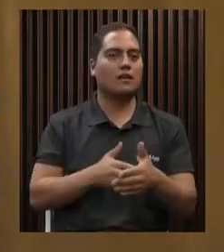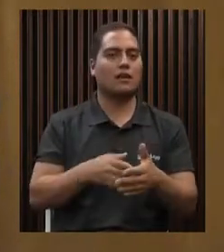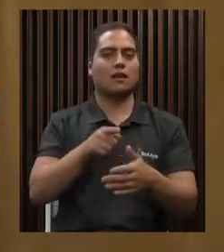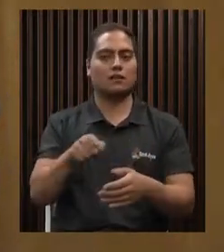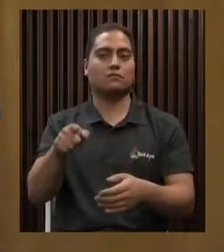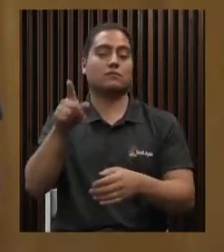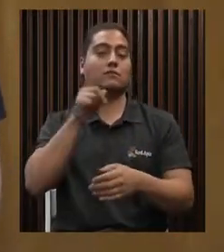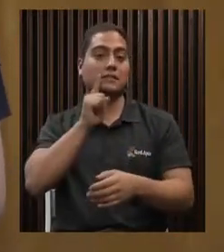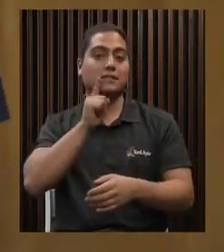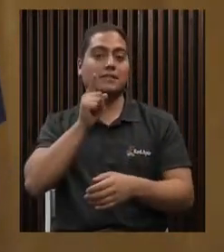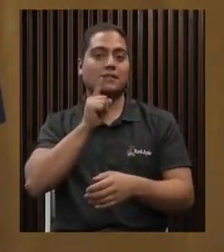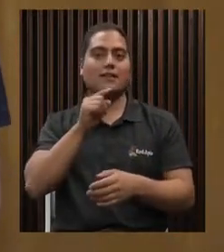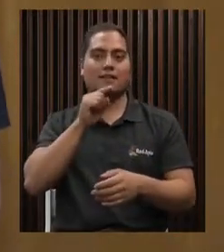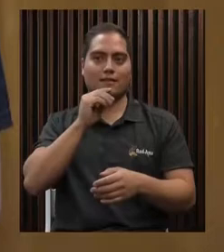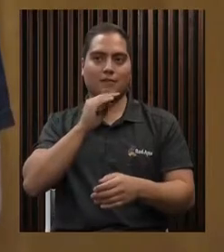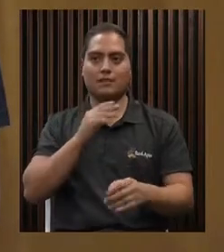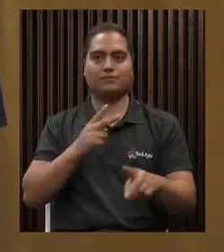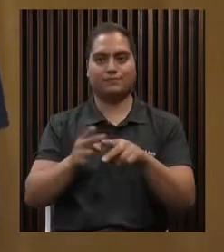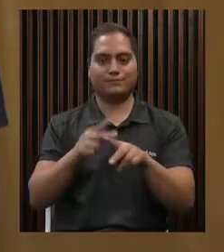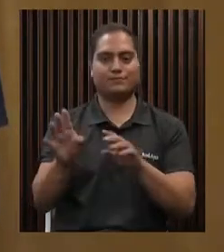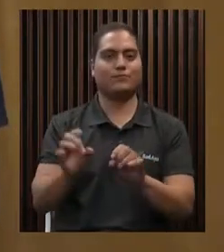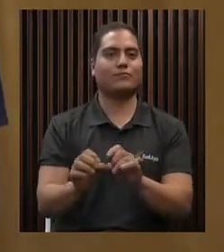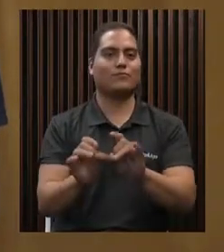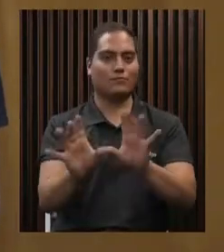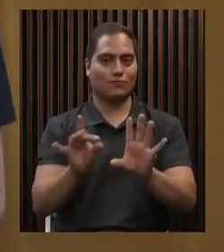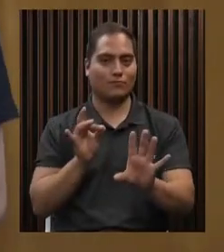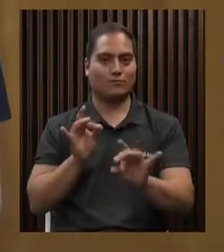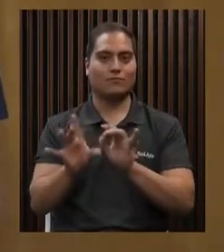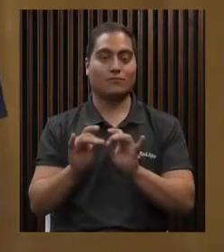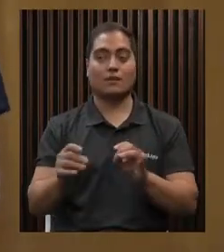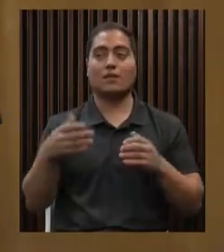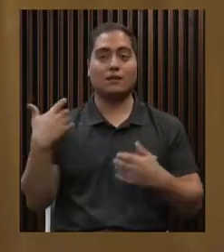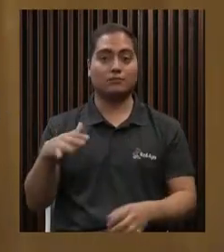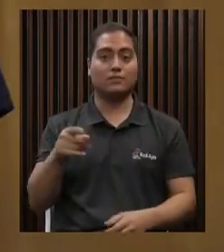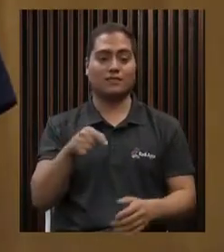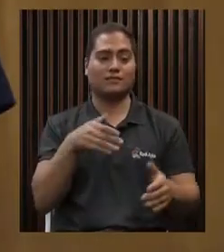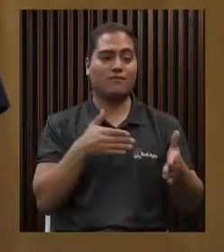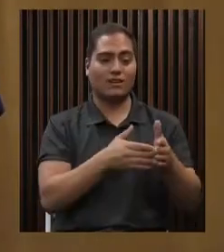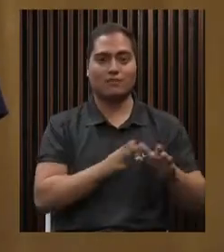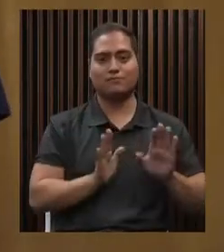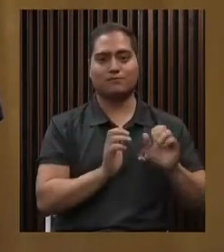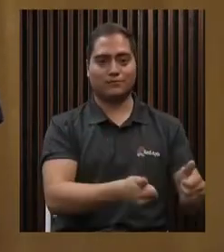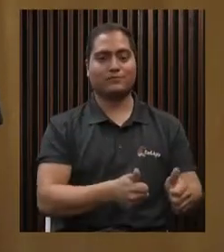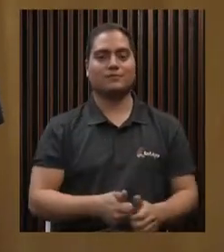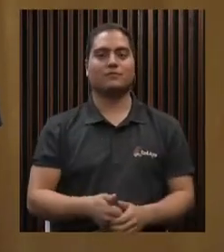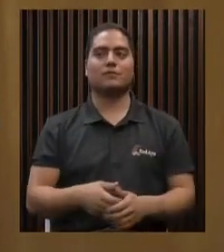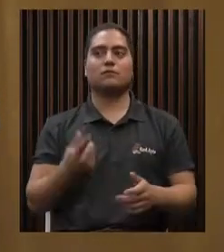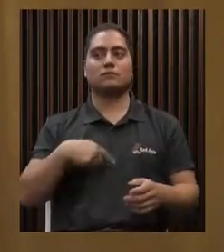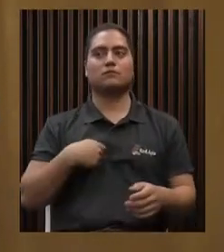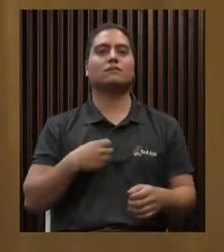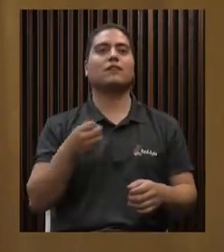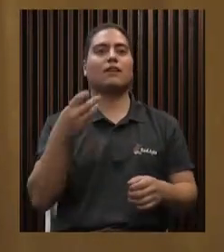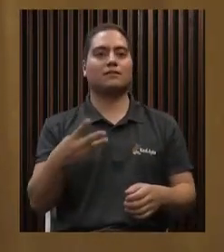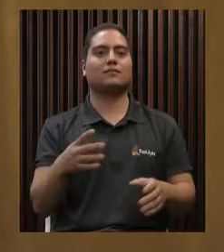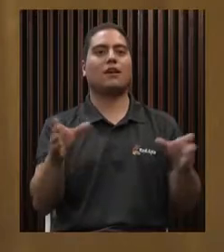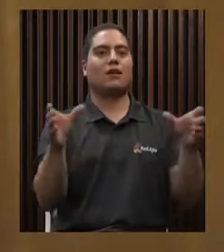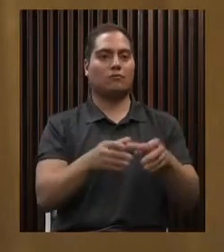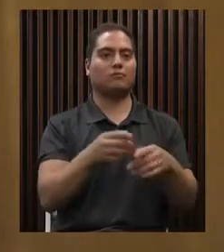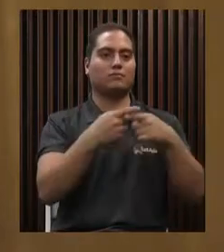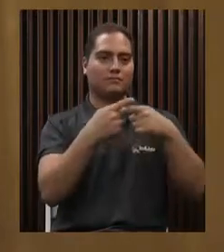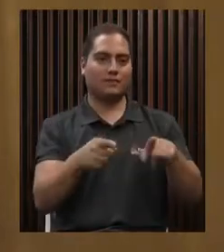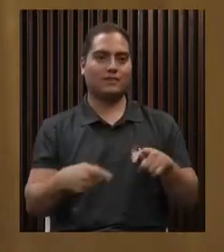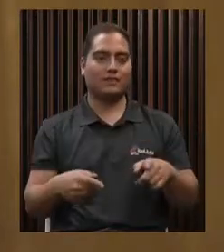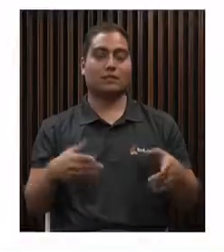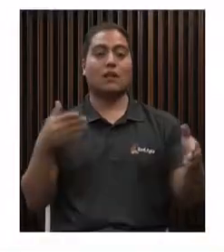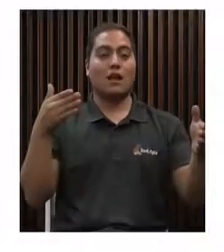y la solución potencial con respecto a esas barreras. Para tres grupos distintos queremos hablar de las barreras para